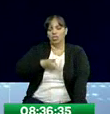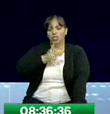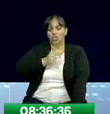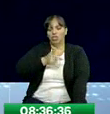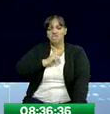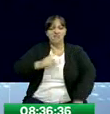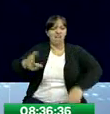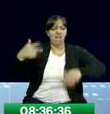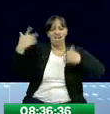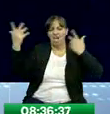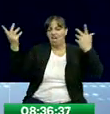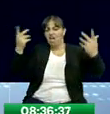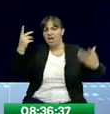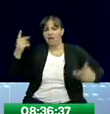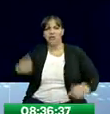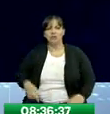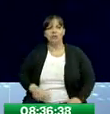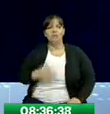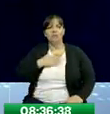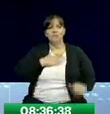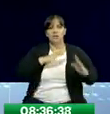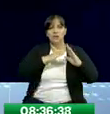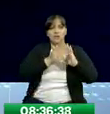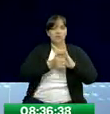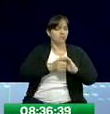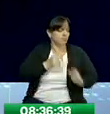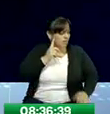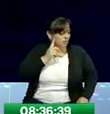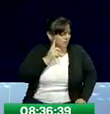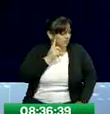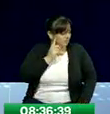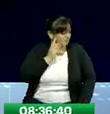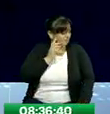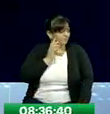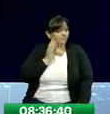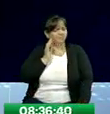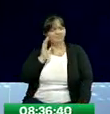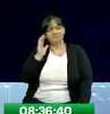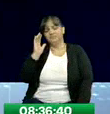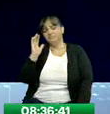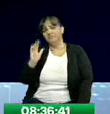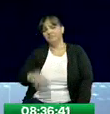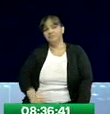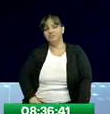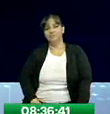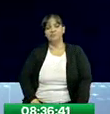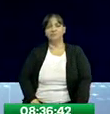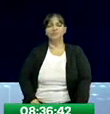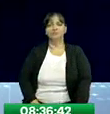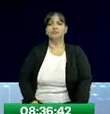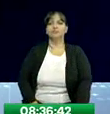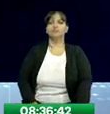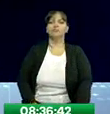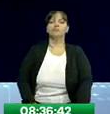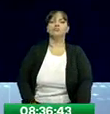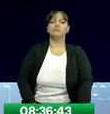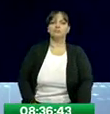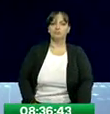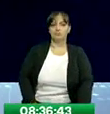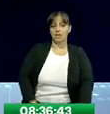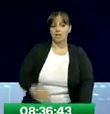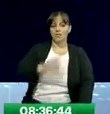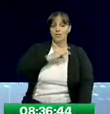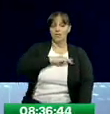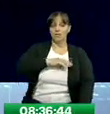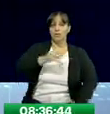la lluvia diaria que nos encontramos ahí un funcionario municipal de una dirección de justicia y